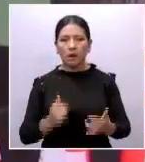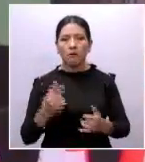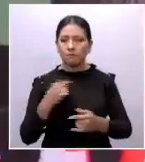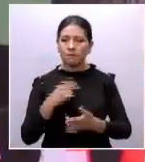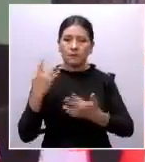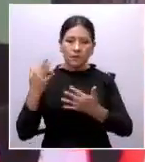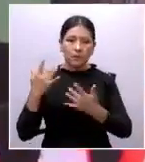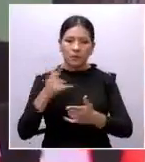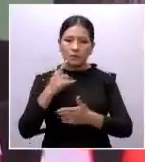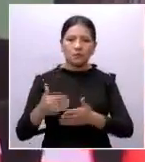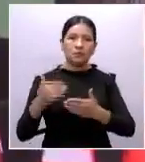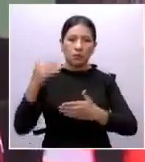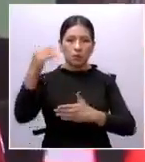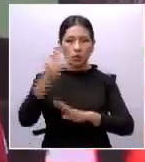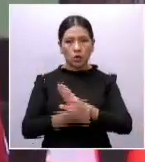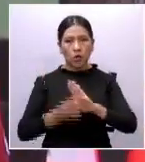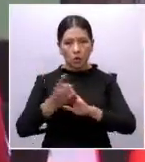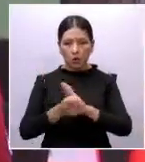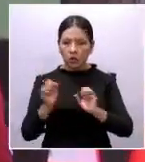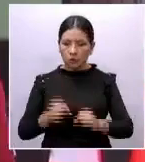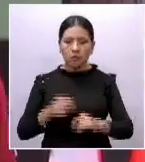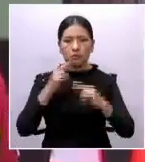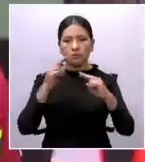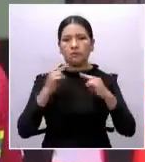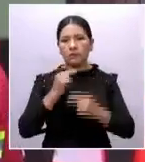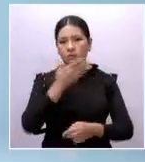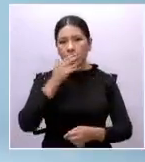que en las siguientes horas podamos tener mejores noticias.